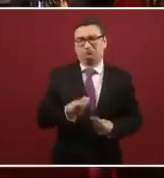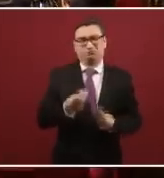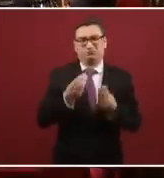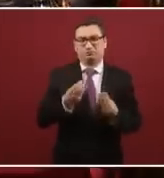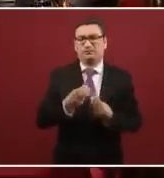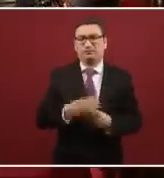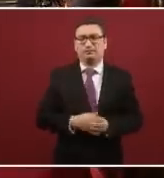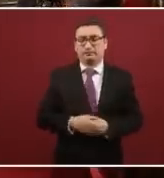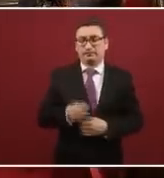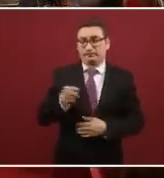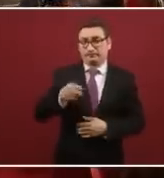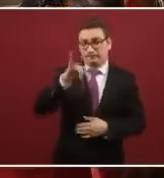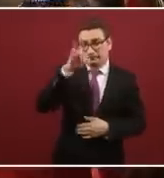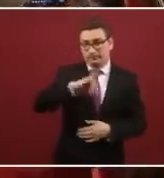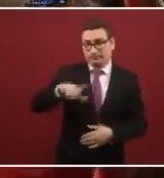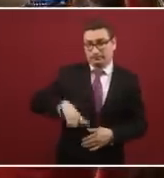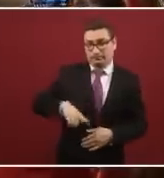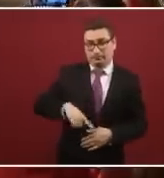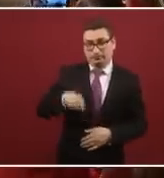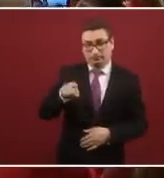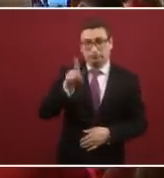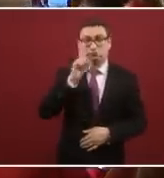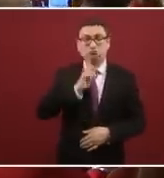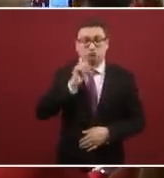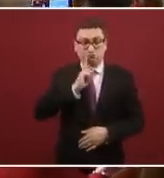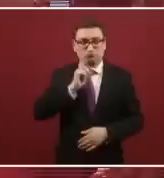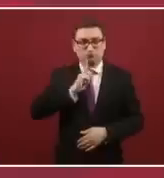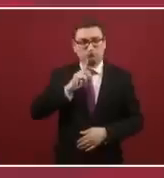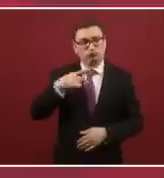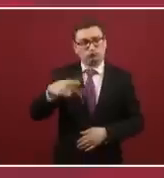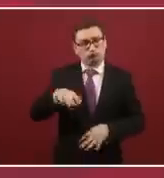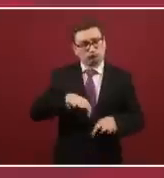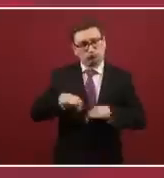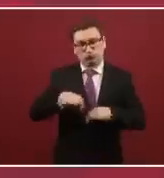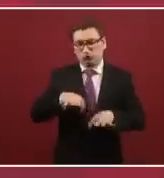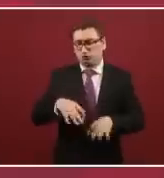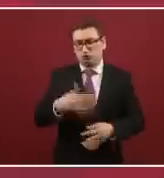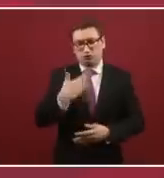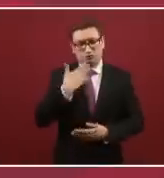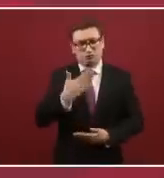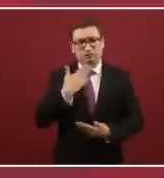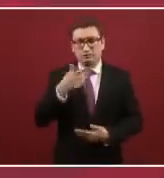La jefa de gobierno está haciendo un gran trabajo. Para empezar,